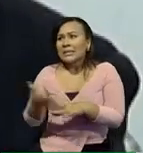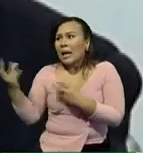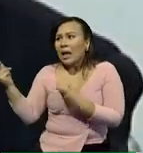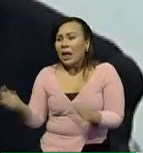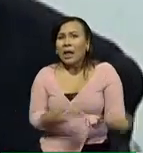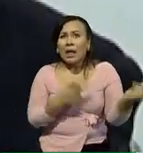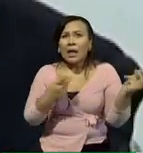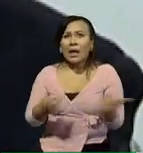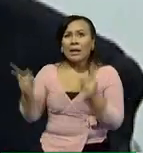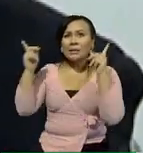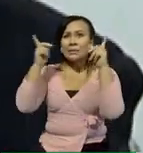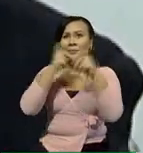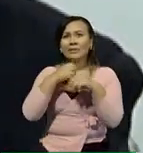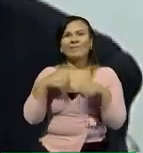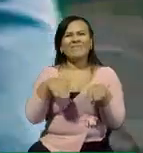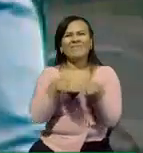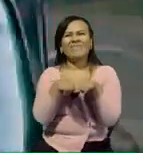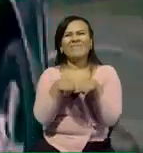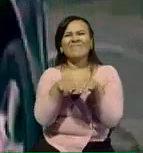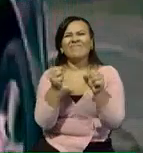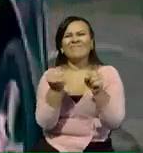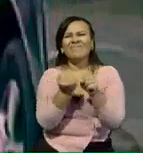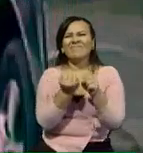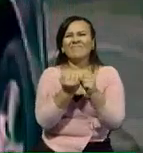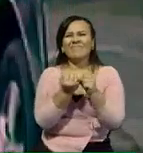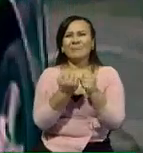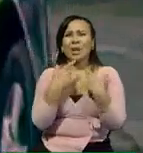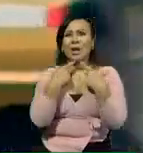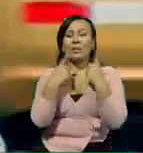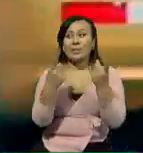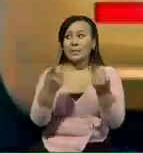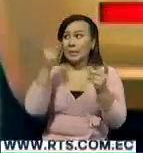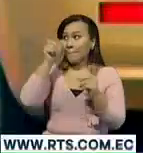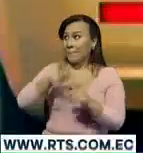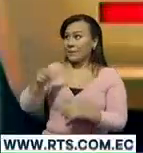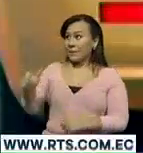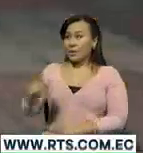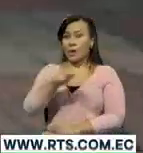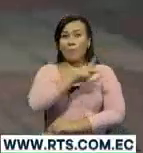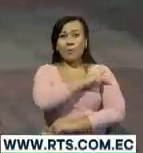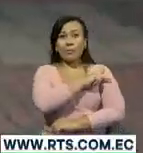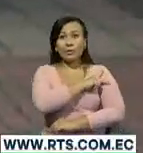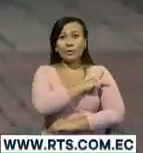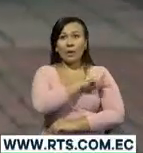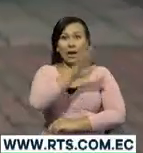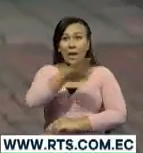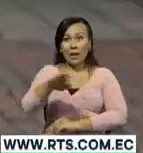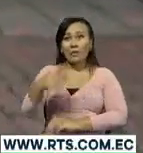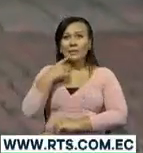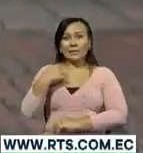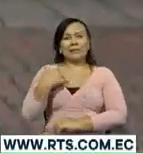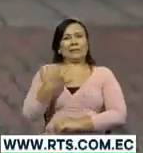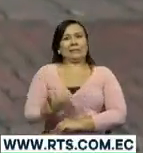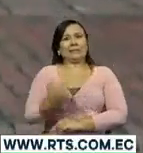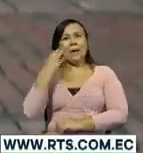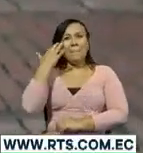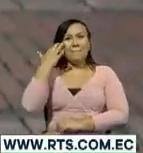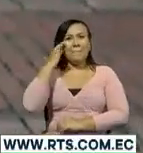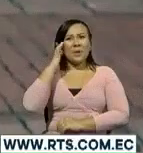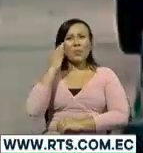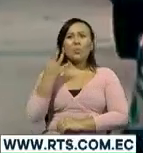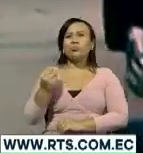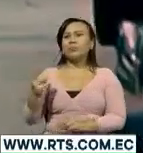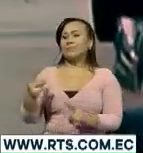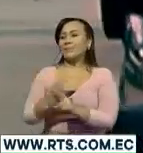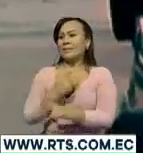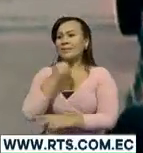vehículos, congestionaríamos la delta. Pero los estudiantes y el personal que labora en estos edificios se muestran preocupados por la inseguridad